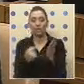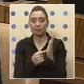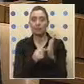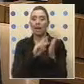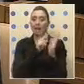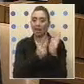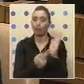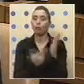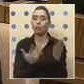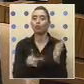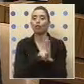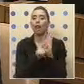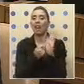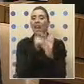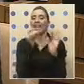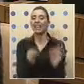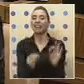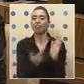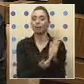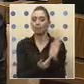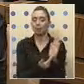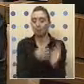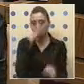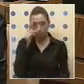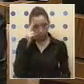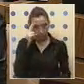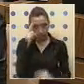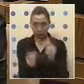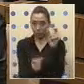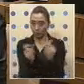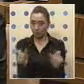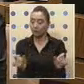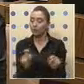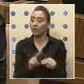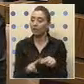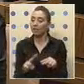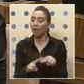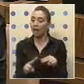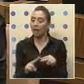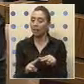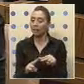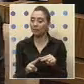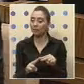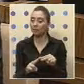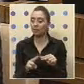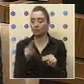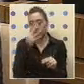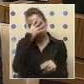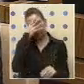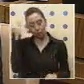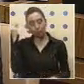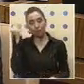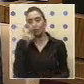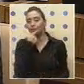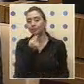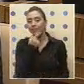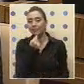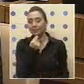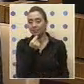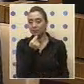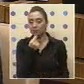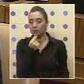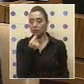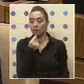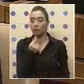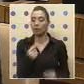reforma. Porque yo quiero recordarle a los que manejan la amnesia con cierta facilidad,